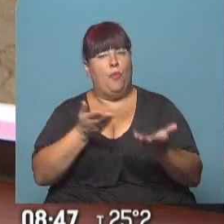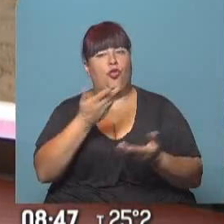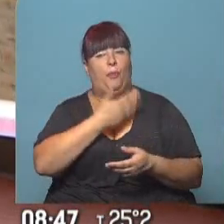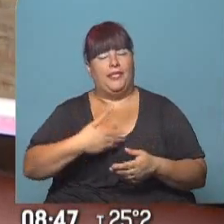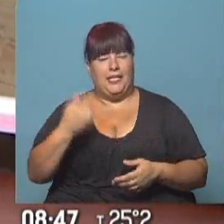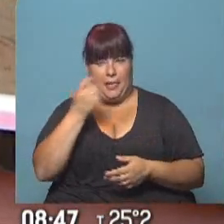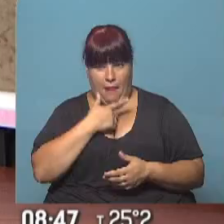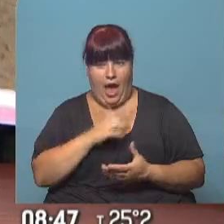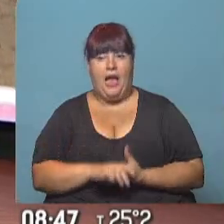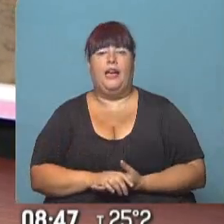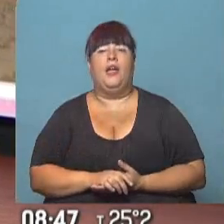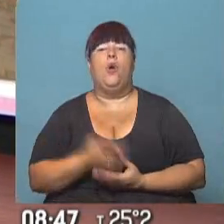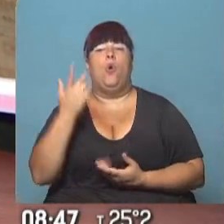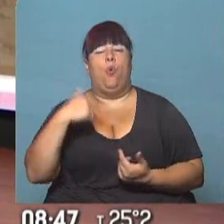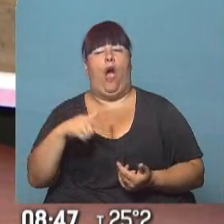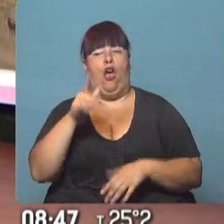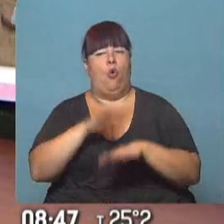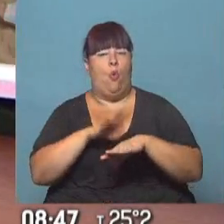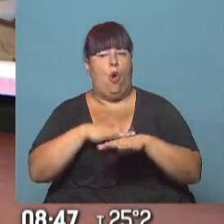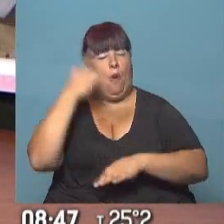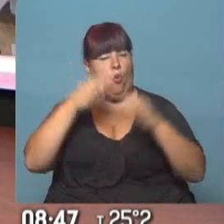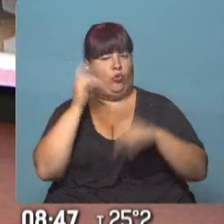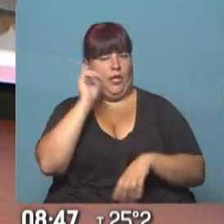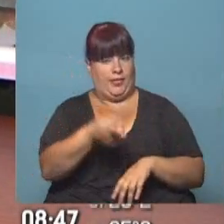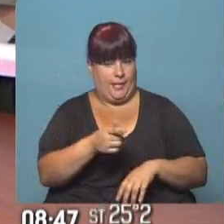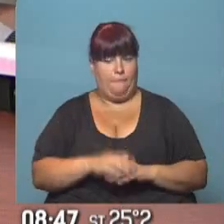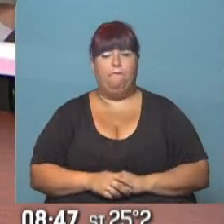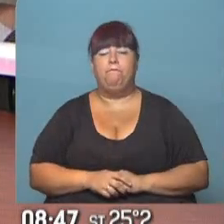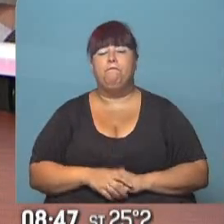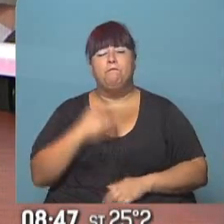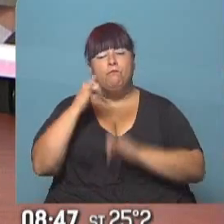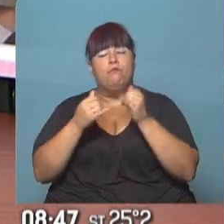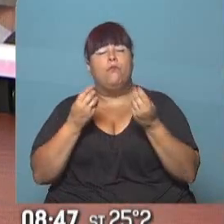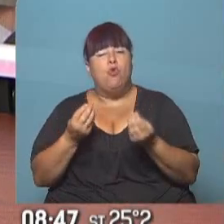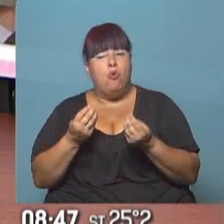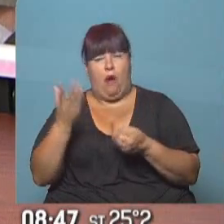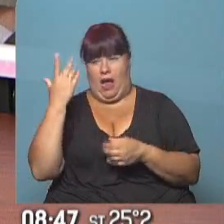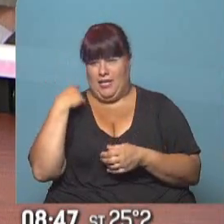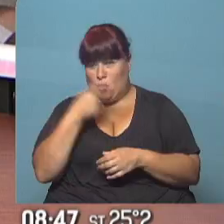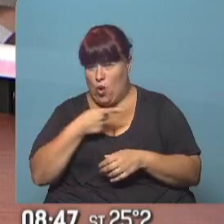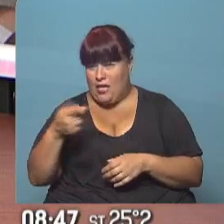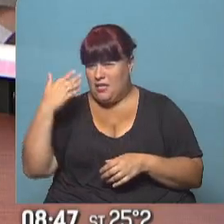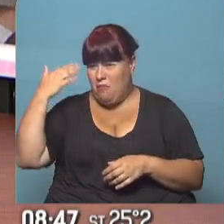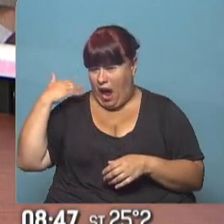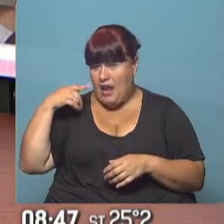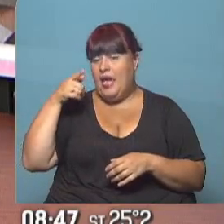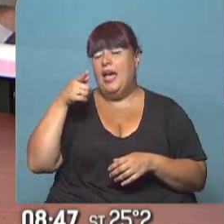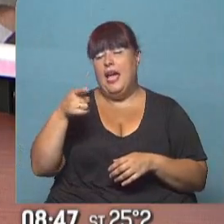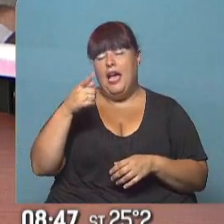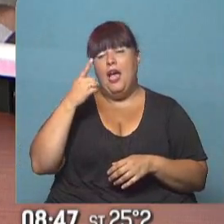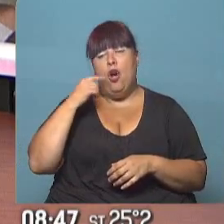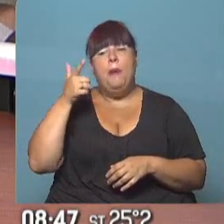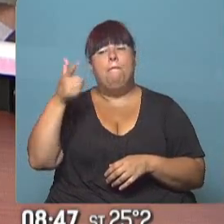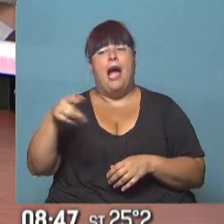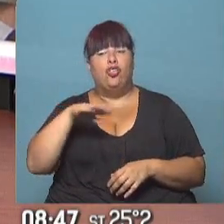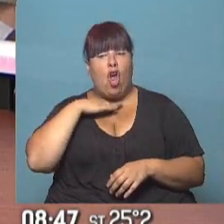presidente Mauricio Macri luego de ser imputado por la justicia. Le contamos la situación, ocurrió hace unas semanas atrás. Él mató